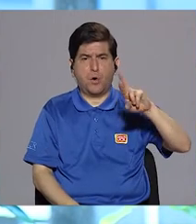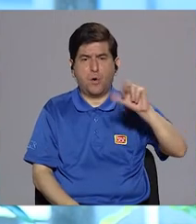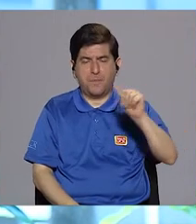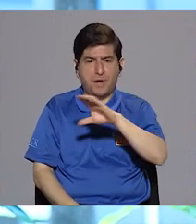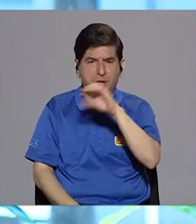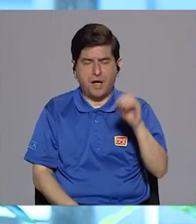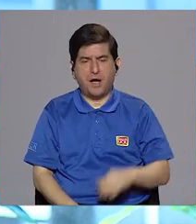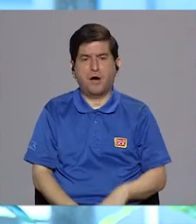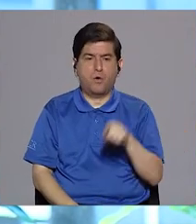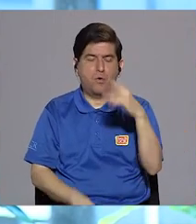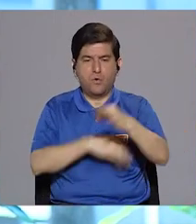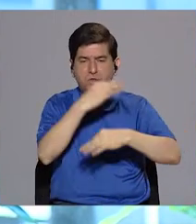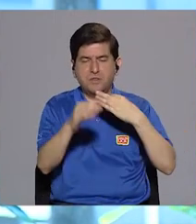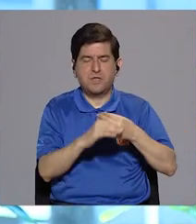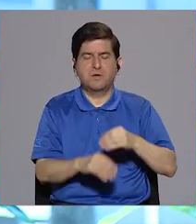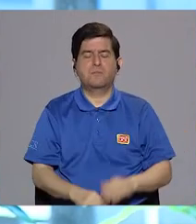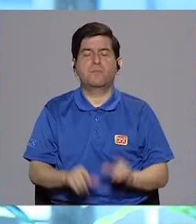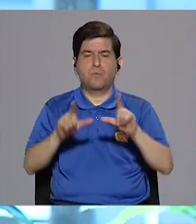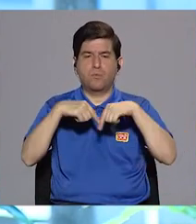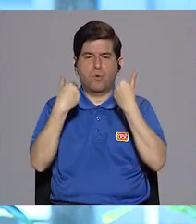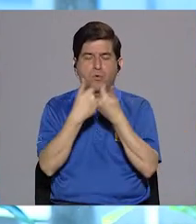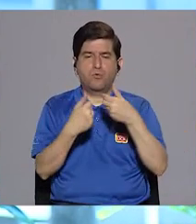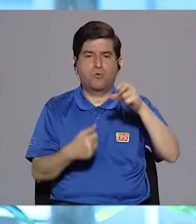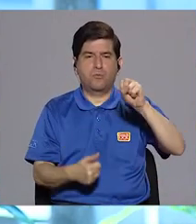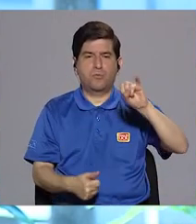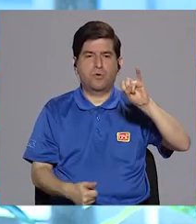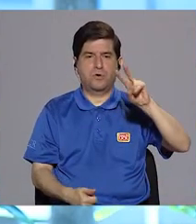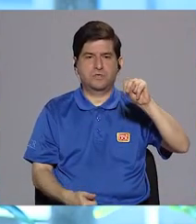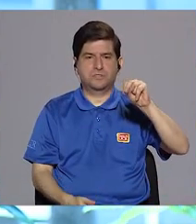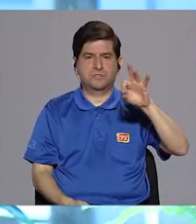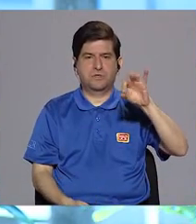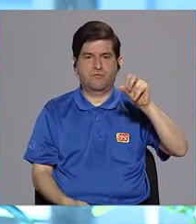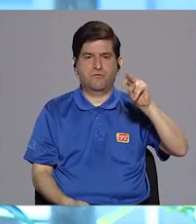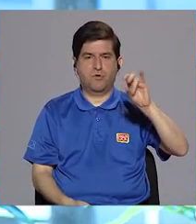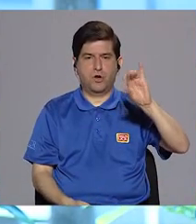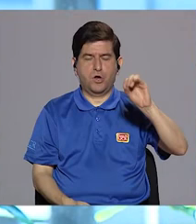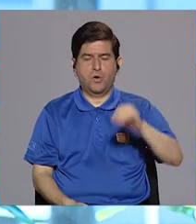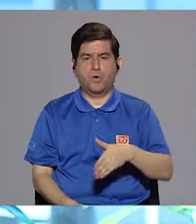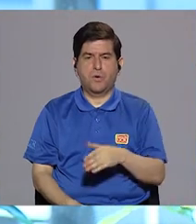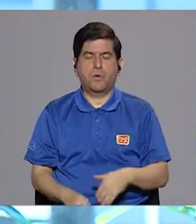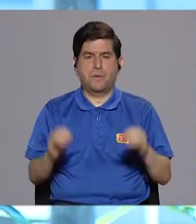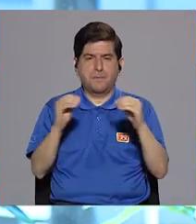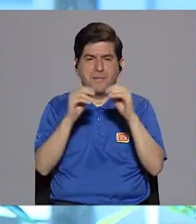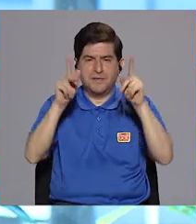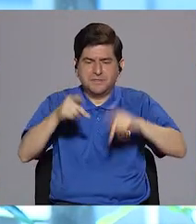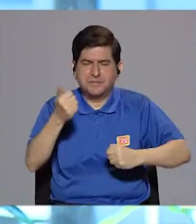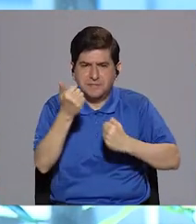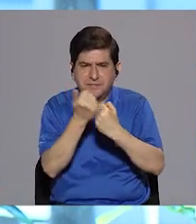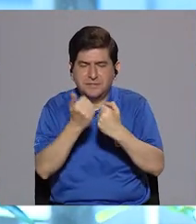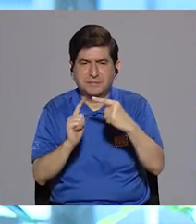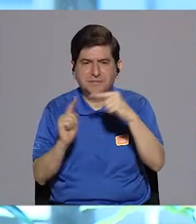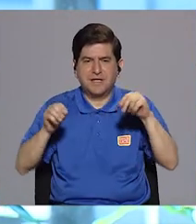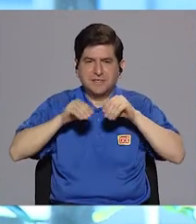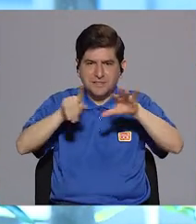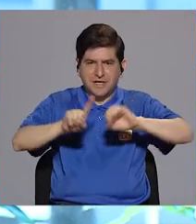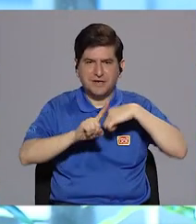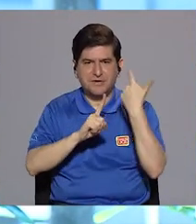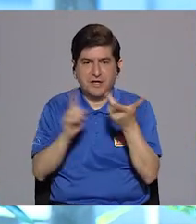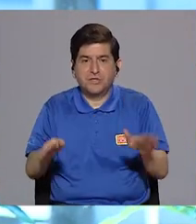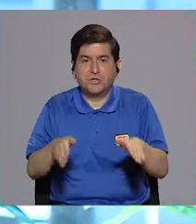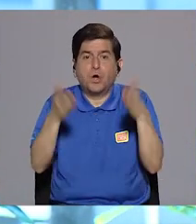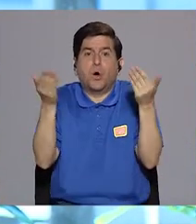esa música de repertorio sinfónico para lograr mejores adeptos desde las redes